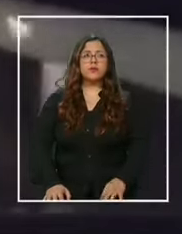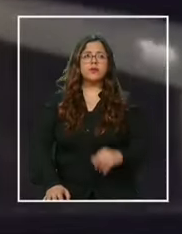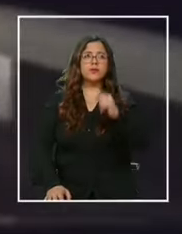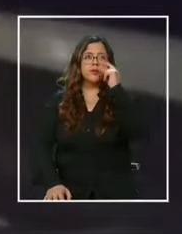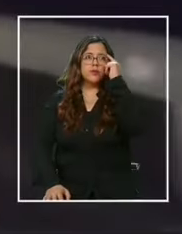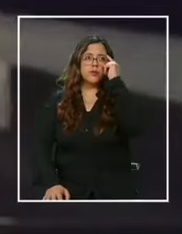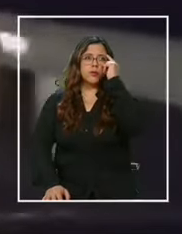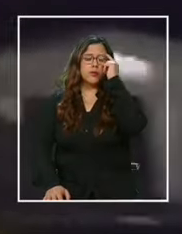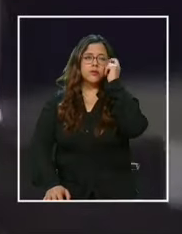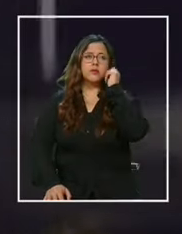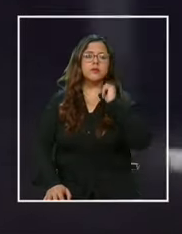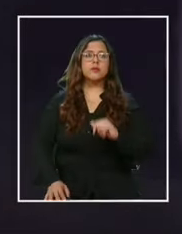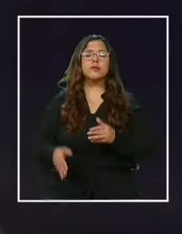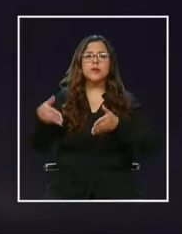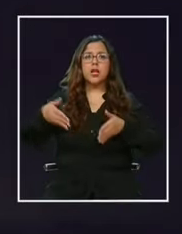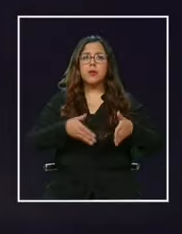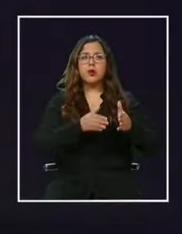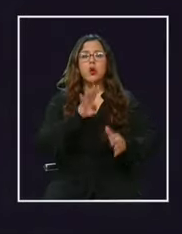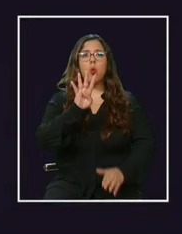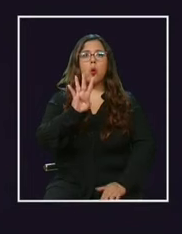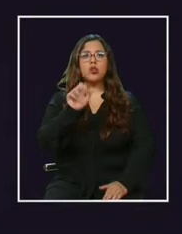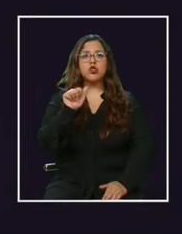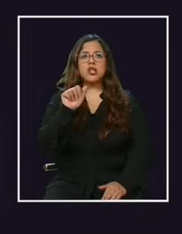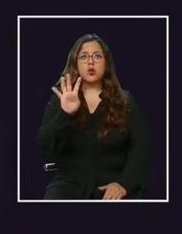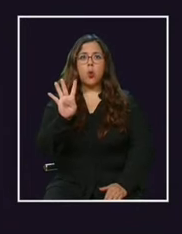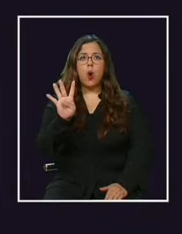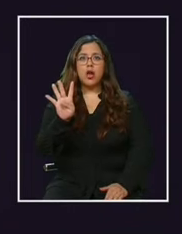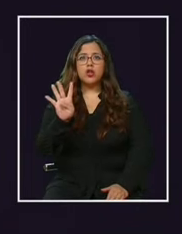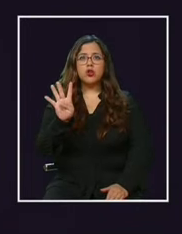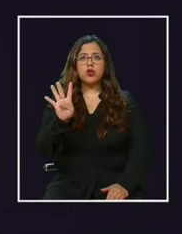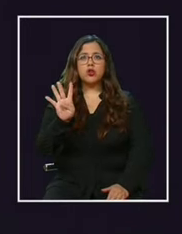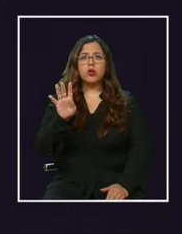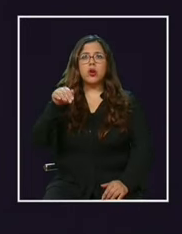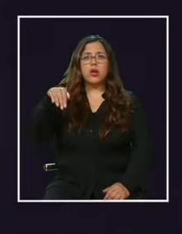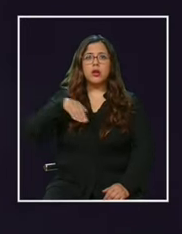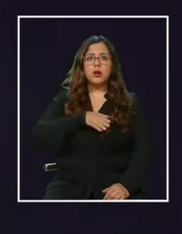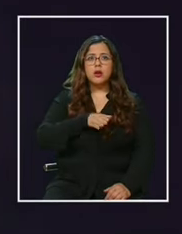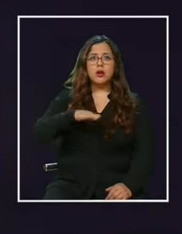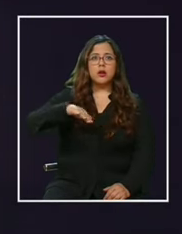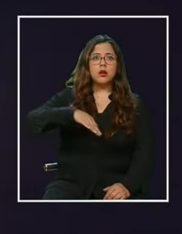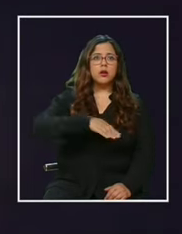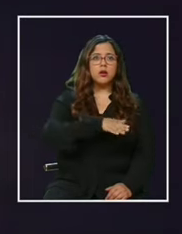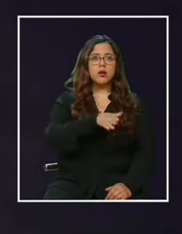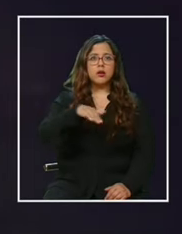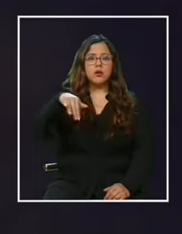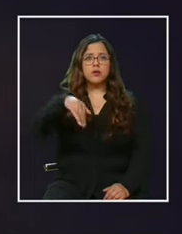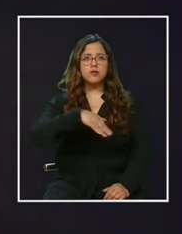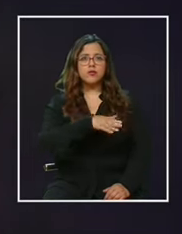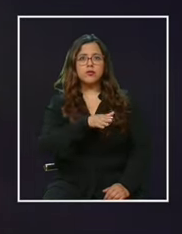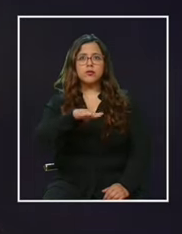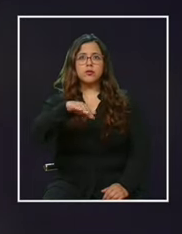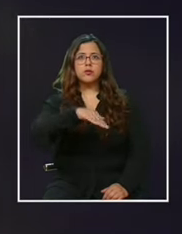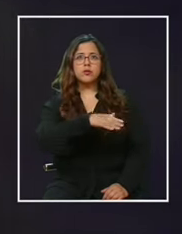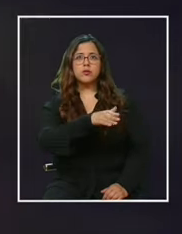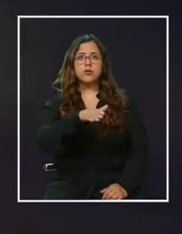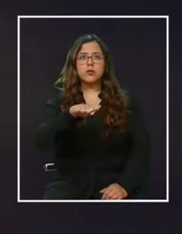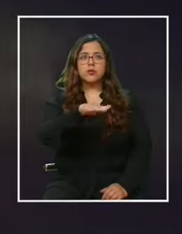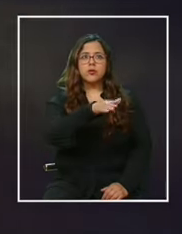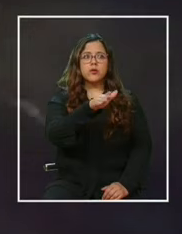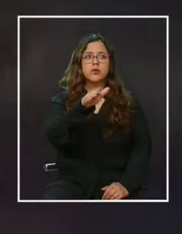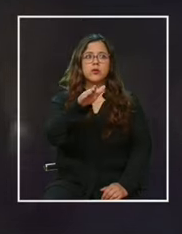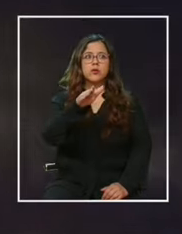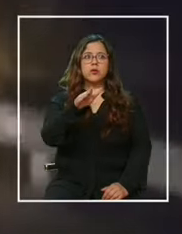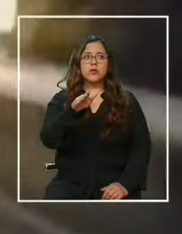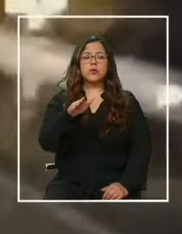la ruta 464, en forma existe, traspasando reiteradamente el eje central